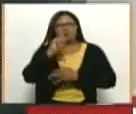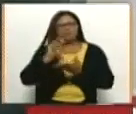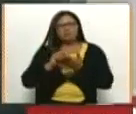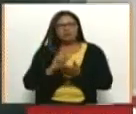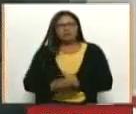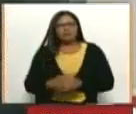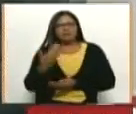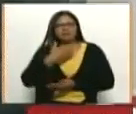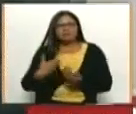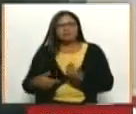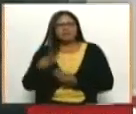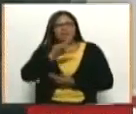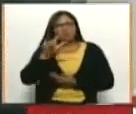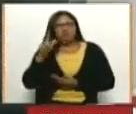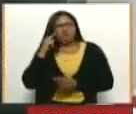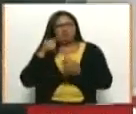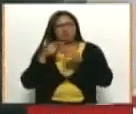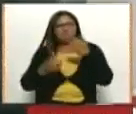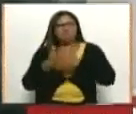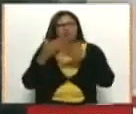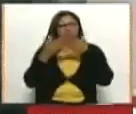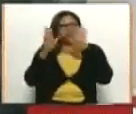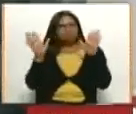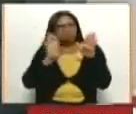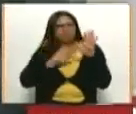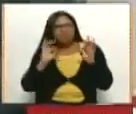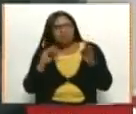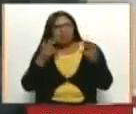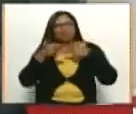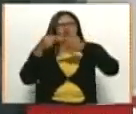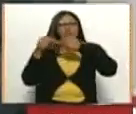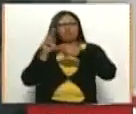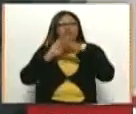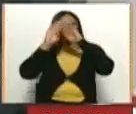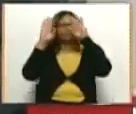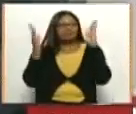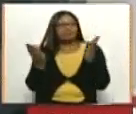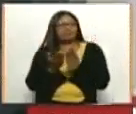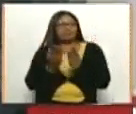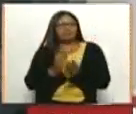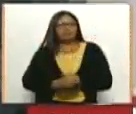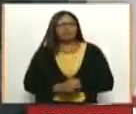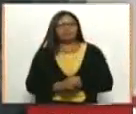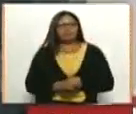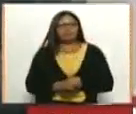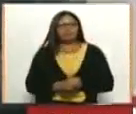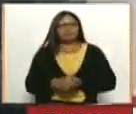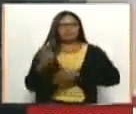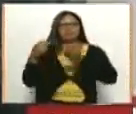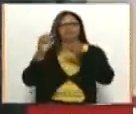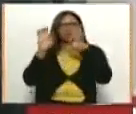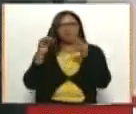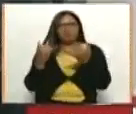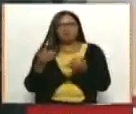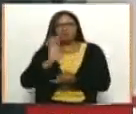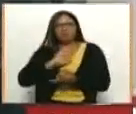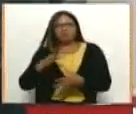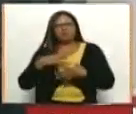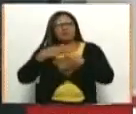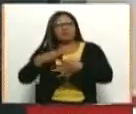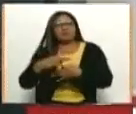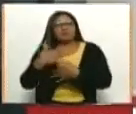Lula es mucho más abierto a la construcción de este mundo multipolar, por los propios intereses,